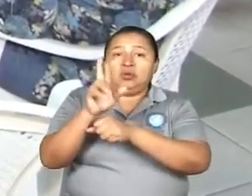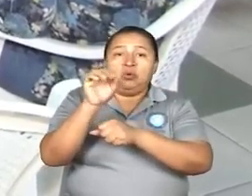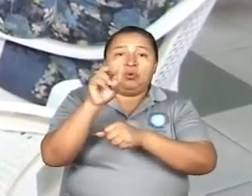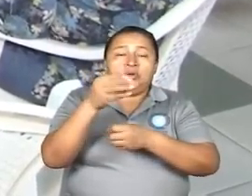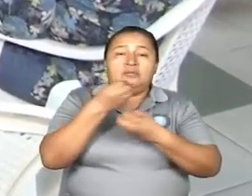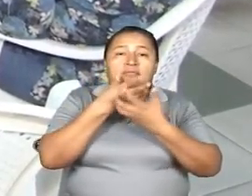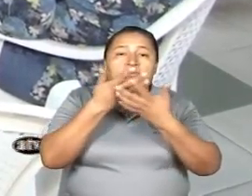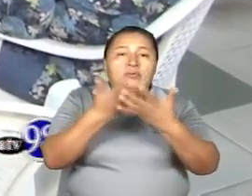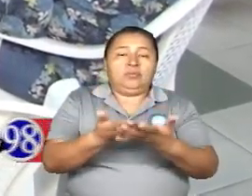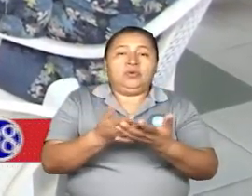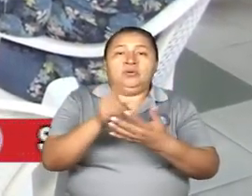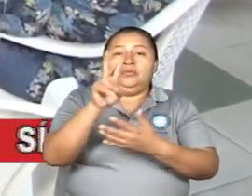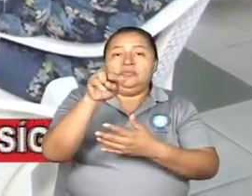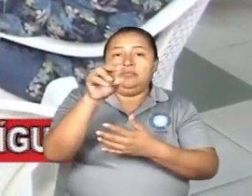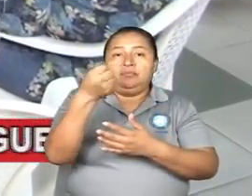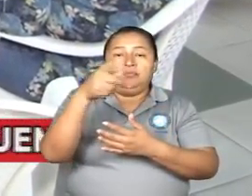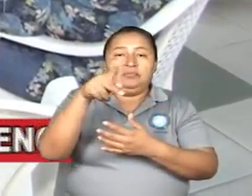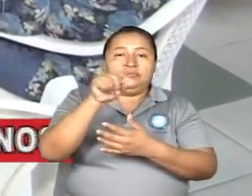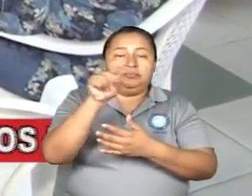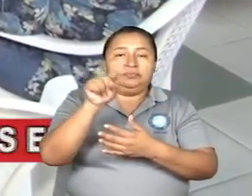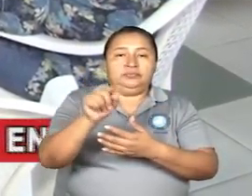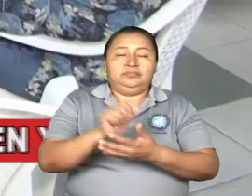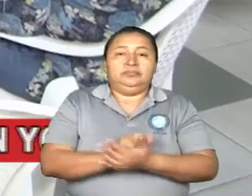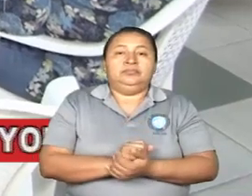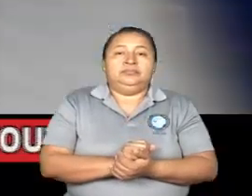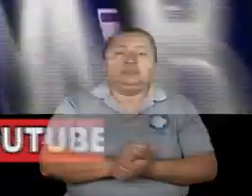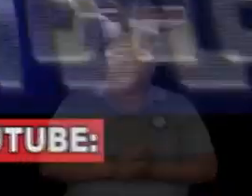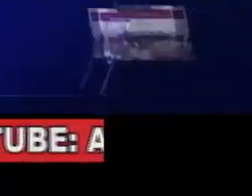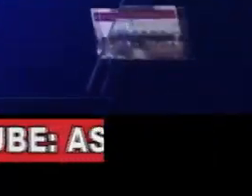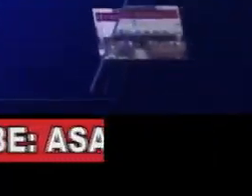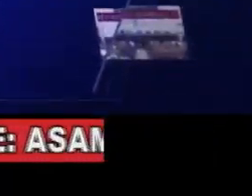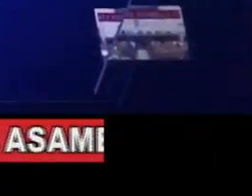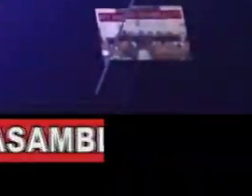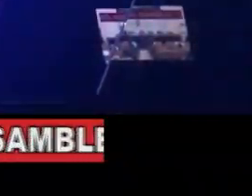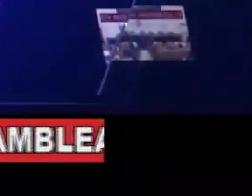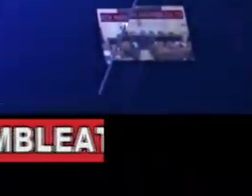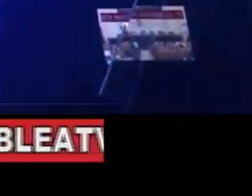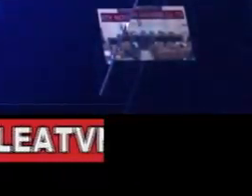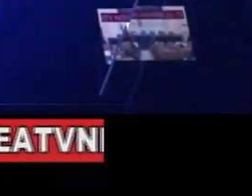Ruiz para el canal parlamentario, les informó Vanessa Paz.